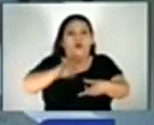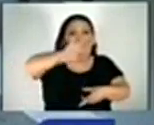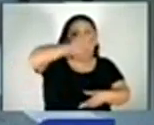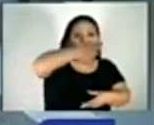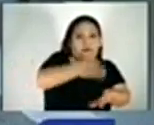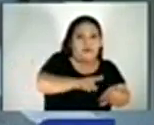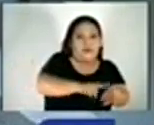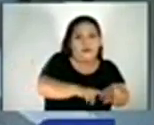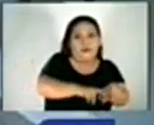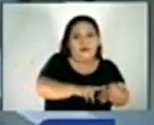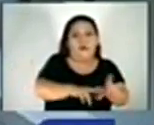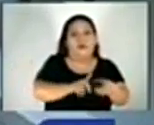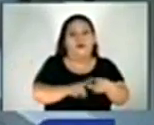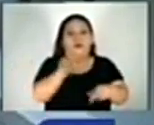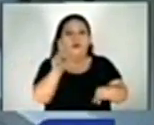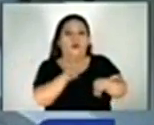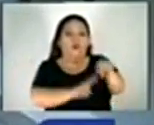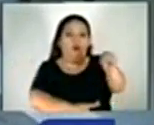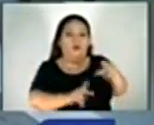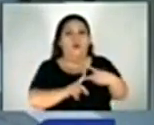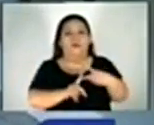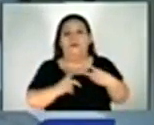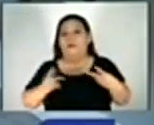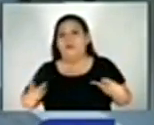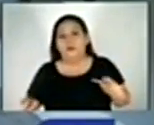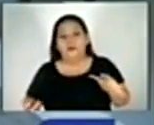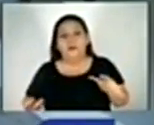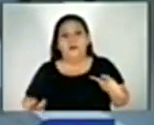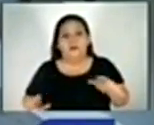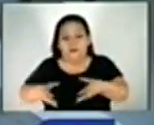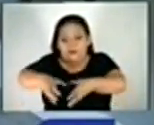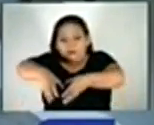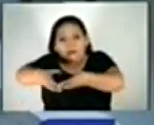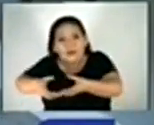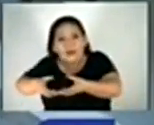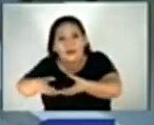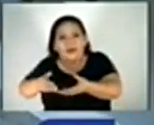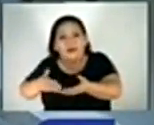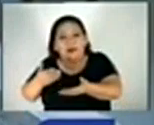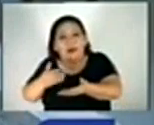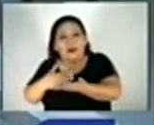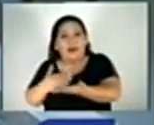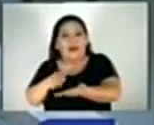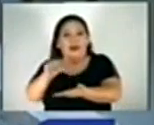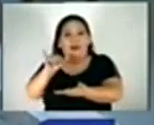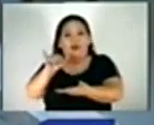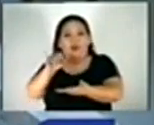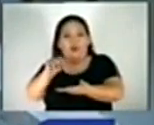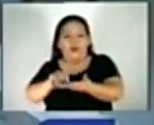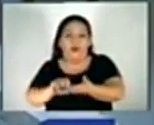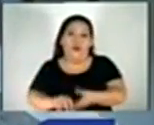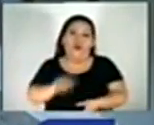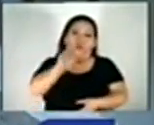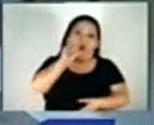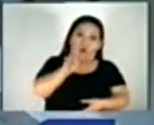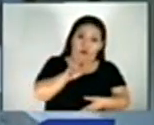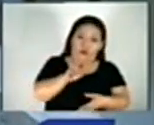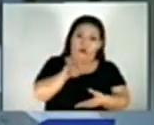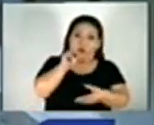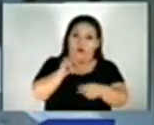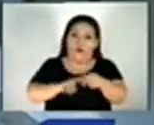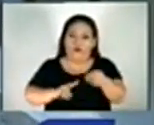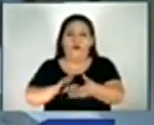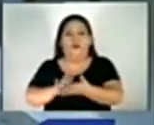está a dólar el rollo y el ayote lo tengo a 2 coras por unidad. Y el ejote